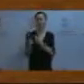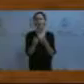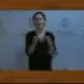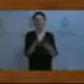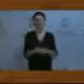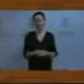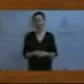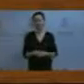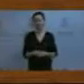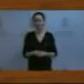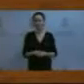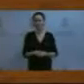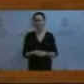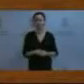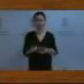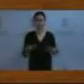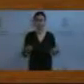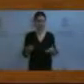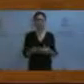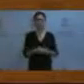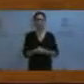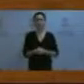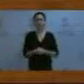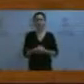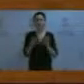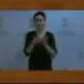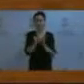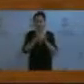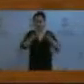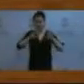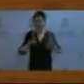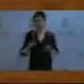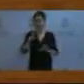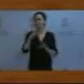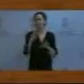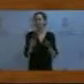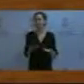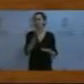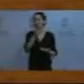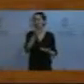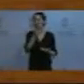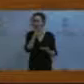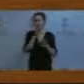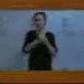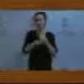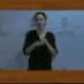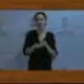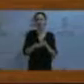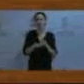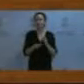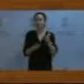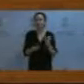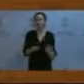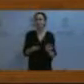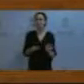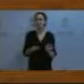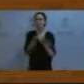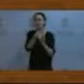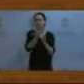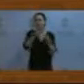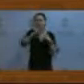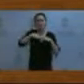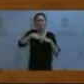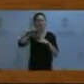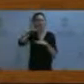y que, sin duda, lo que va a dar es claridad. Se pueden establecer, ahora hablaré de las enmiendas, efectivamente, requisitos mínimos